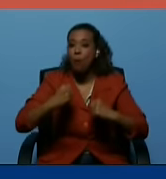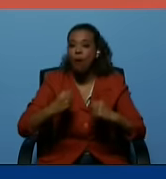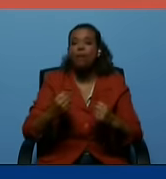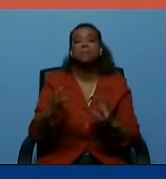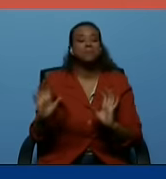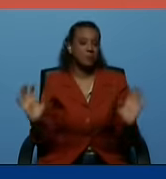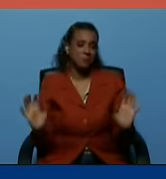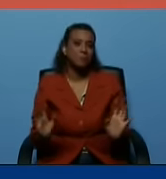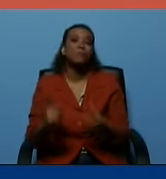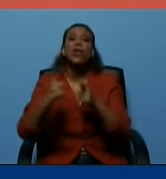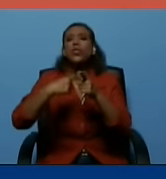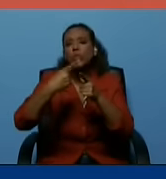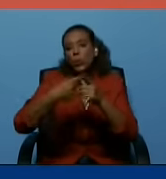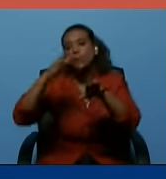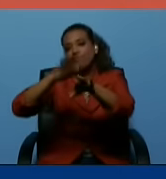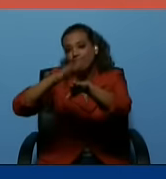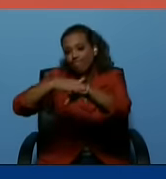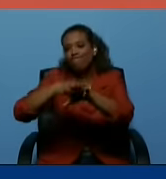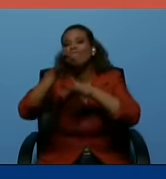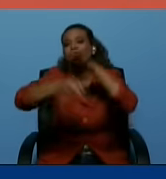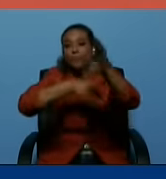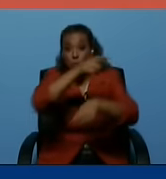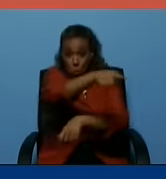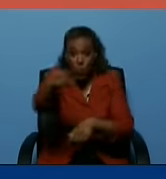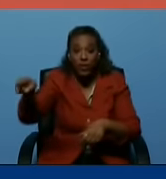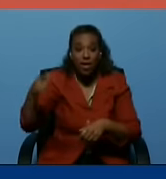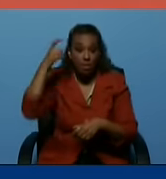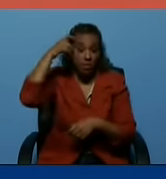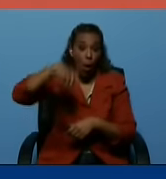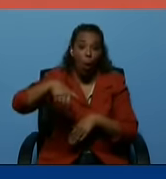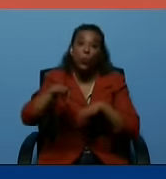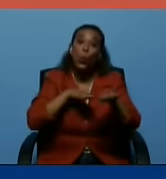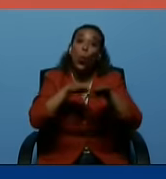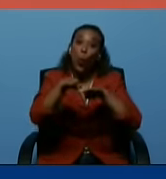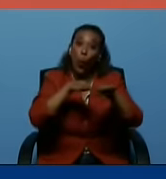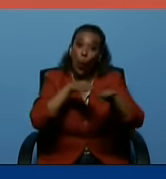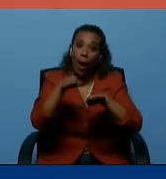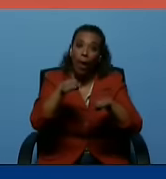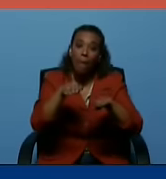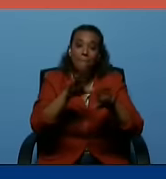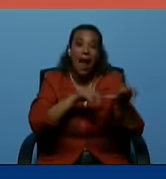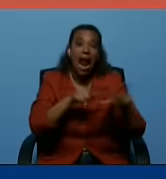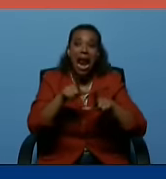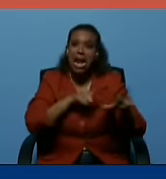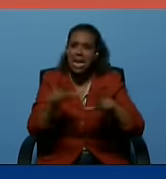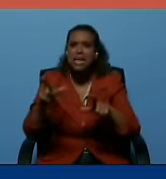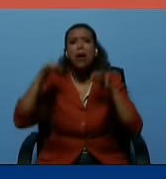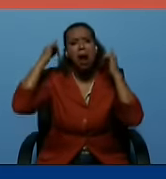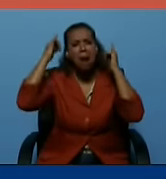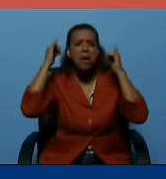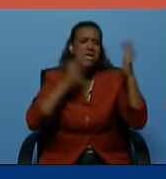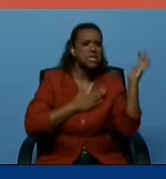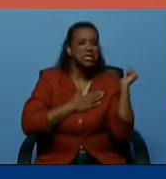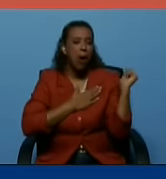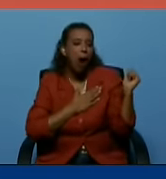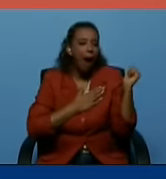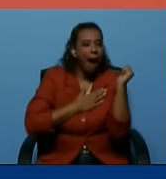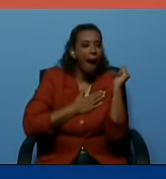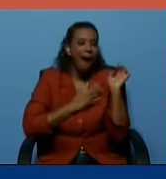Entonces, yo les digo, ustedes hoy jueves se van y vacilan un rato por ahí, ¿o no?